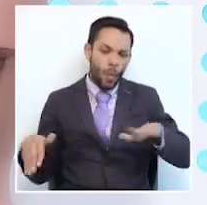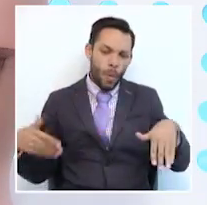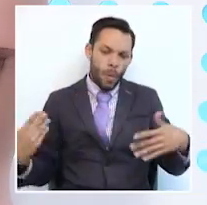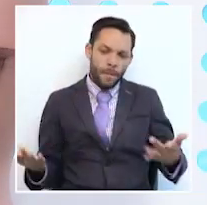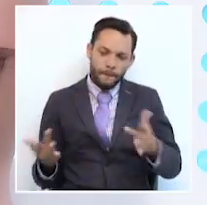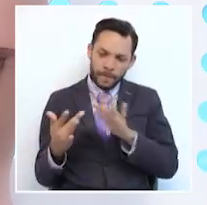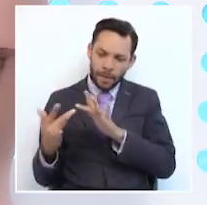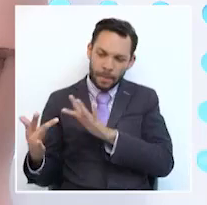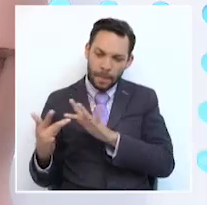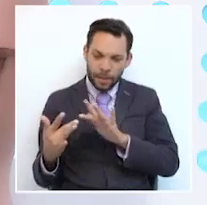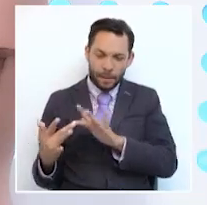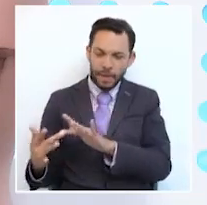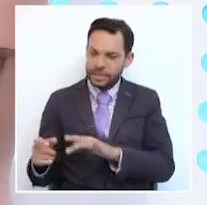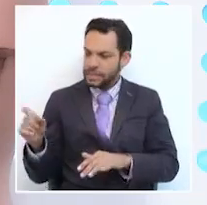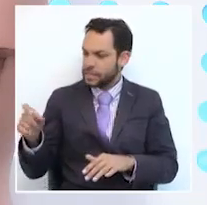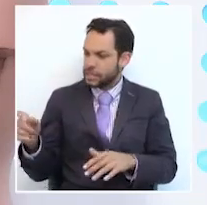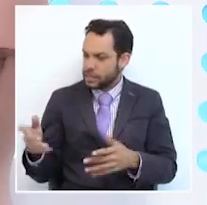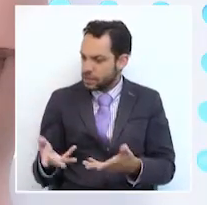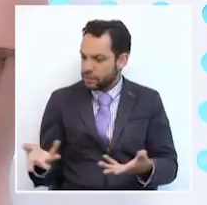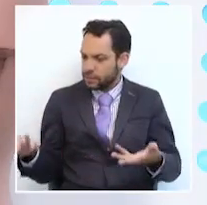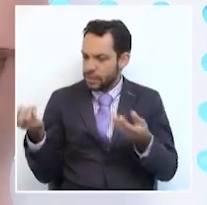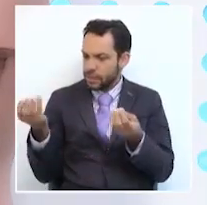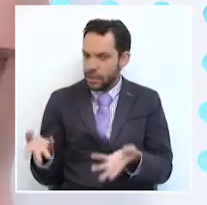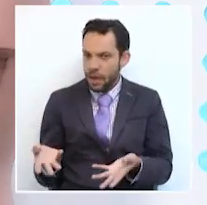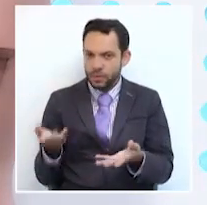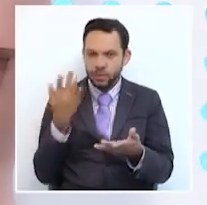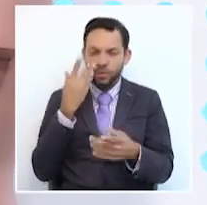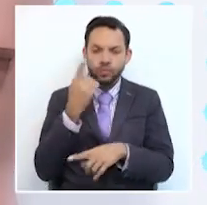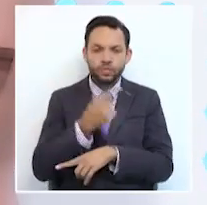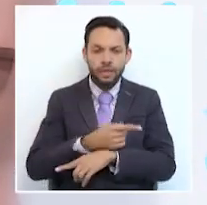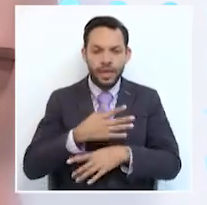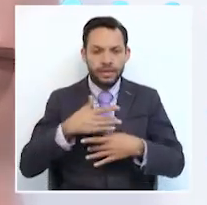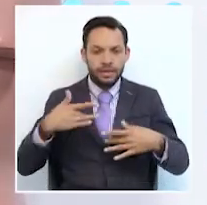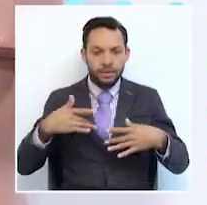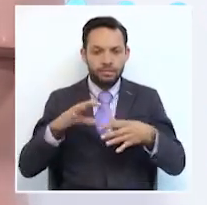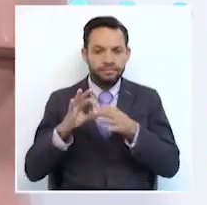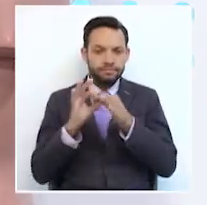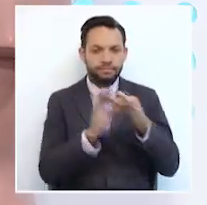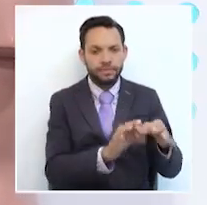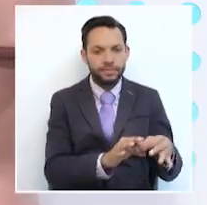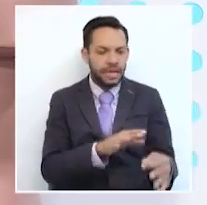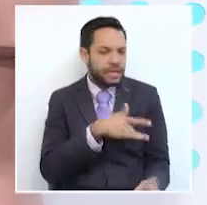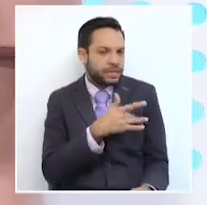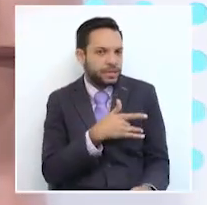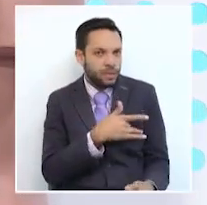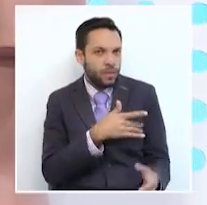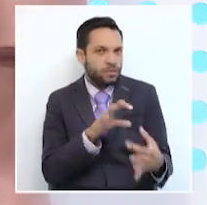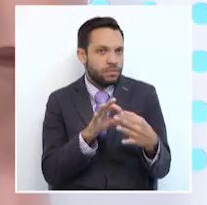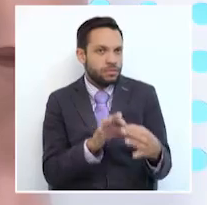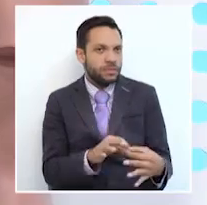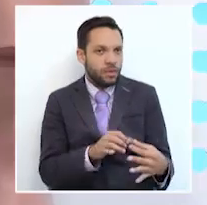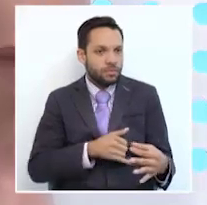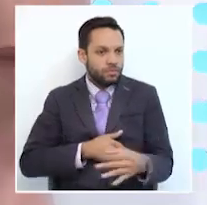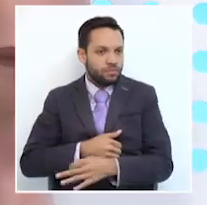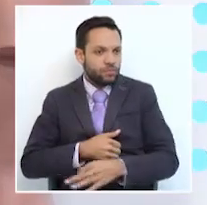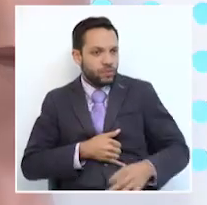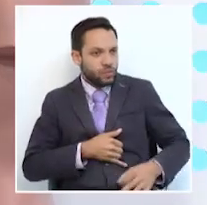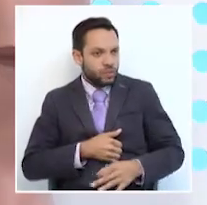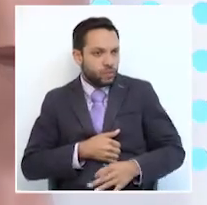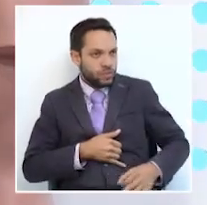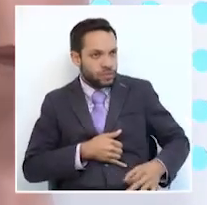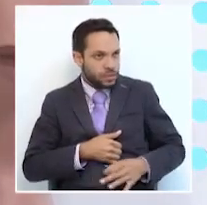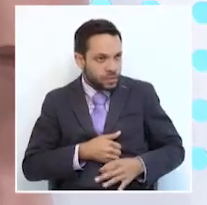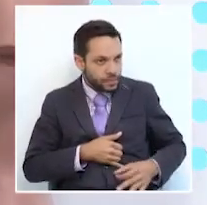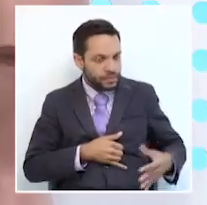necesita es por eso yo siempre día para tu salud día para tu alma en la limpieza de colon con recambio real intestinal día